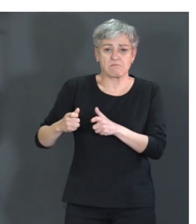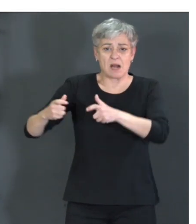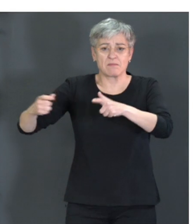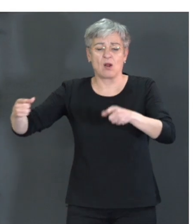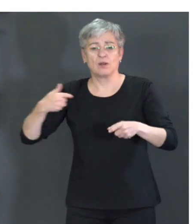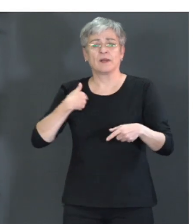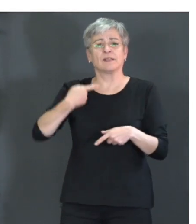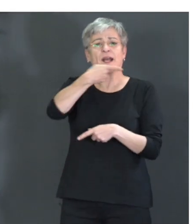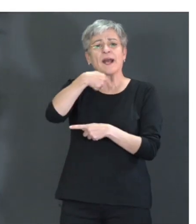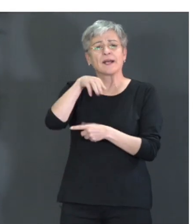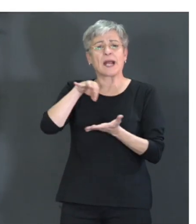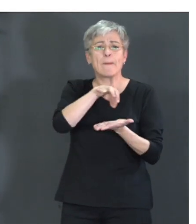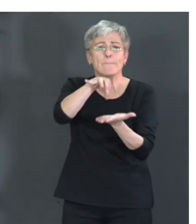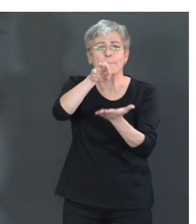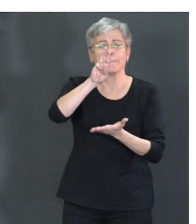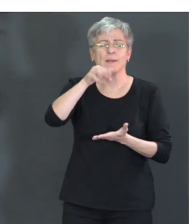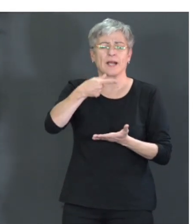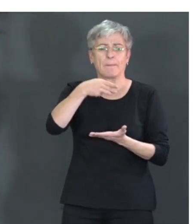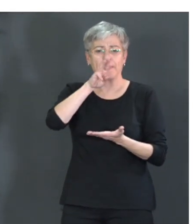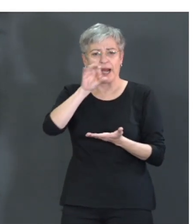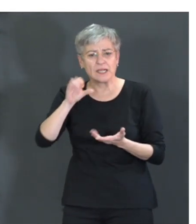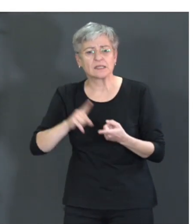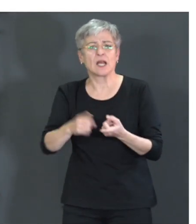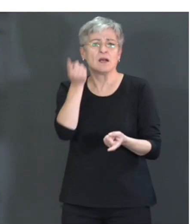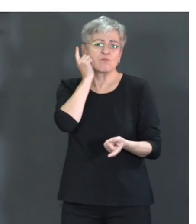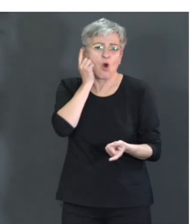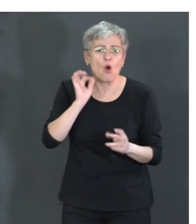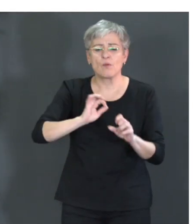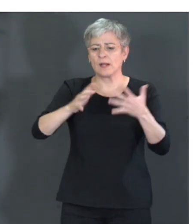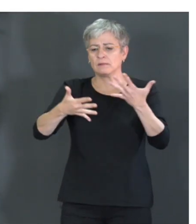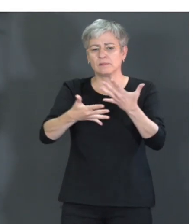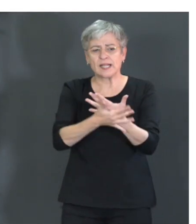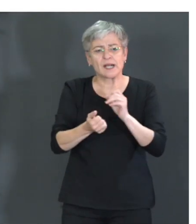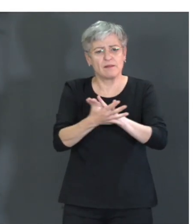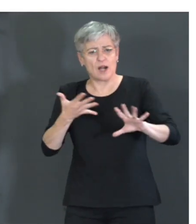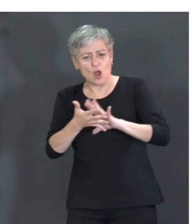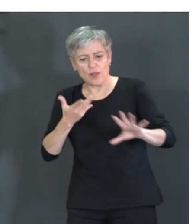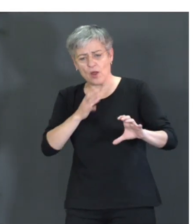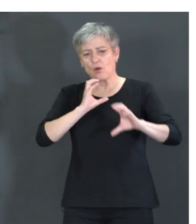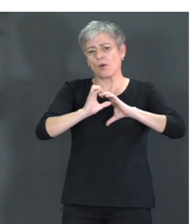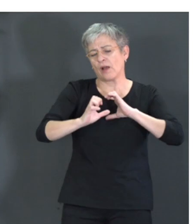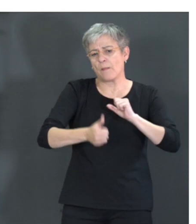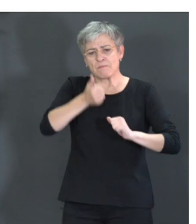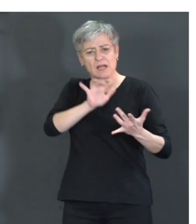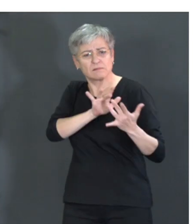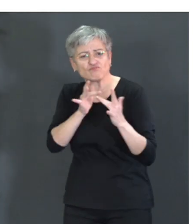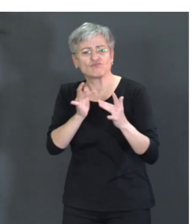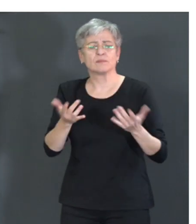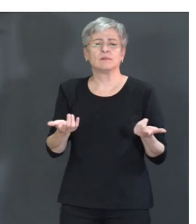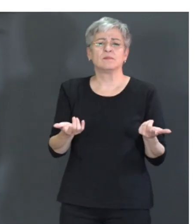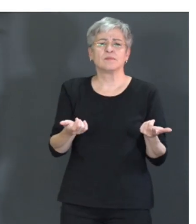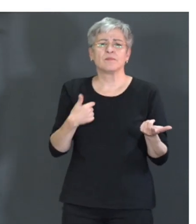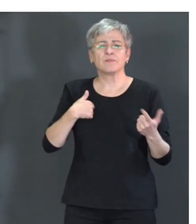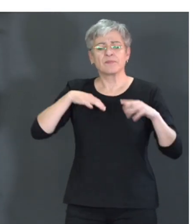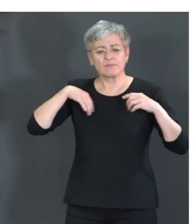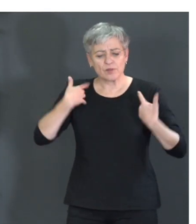de localización GPS, telefonía móvil, internet de alta velocidad, que permitía pues comunicaciones mucho más interactivas, y